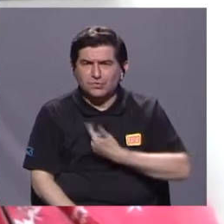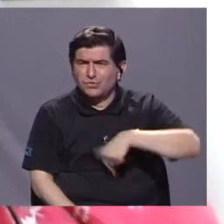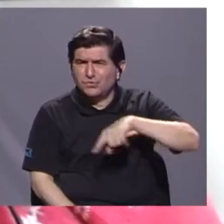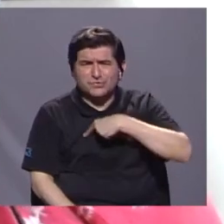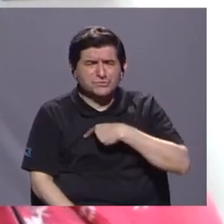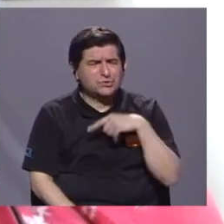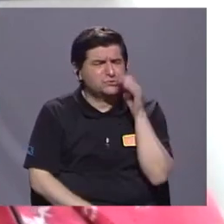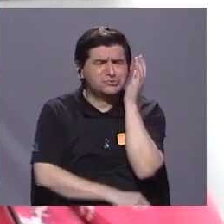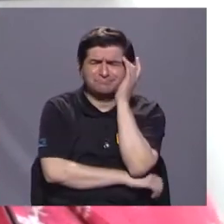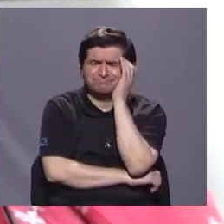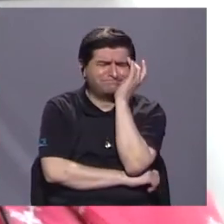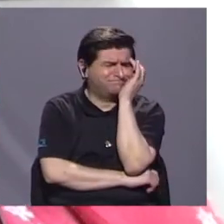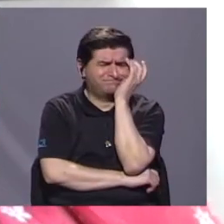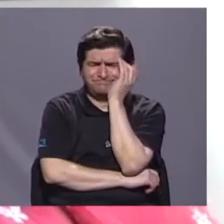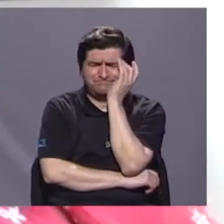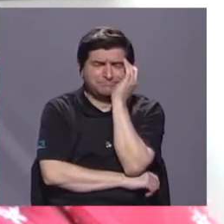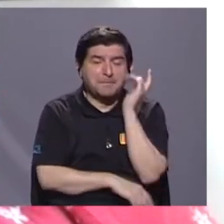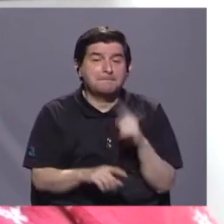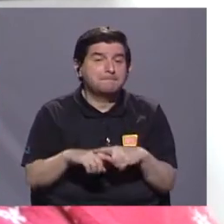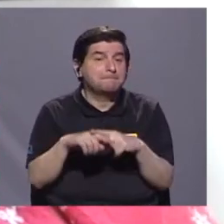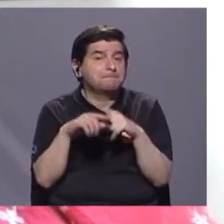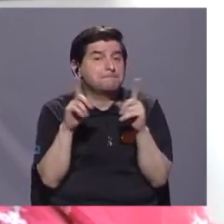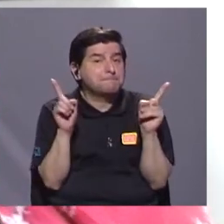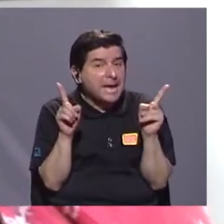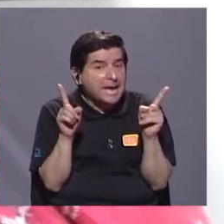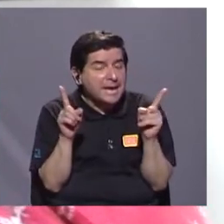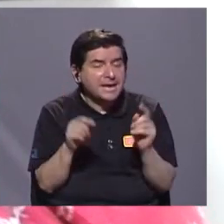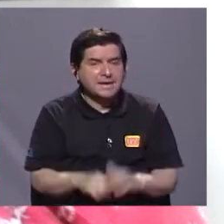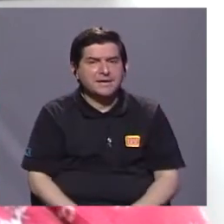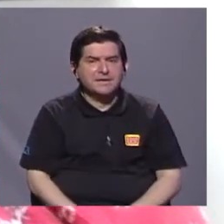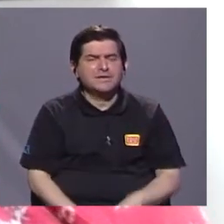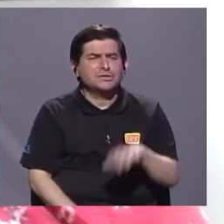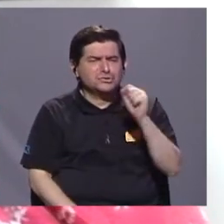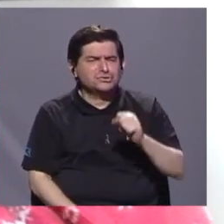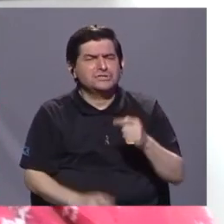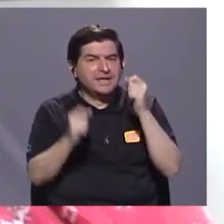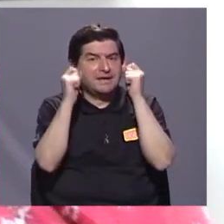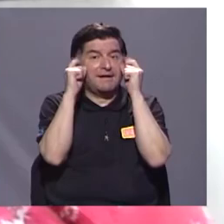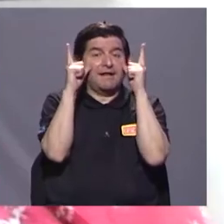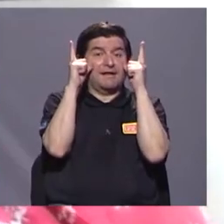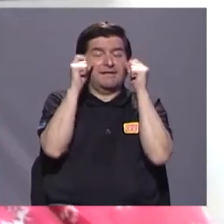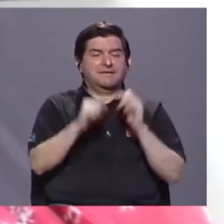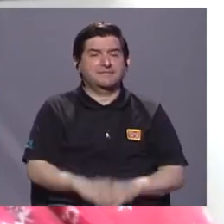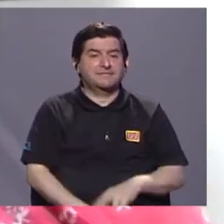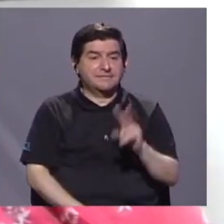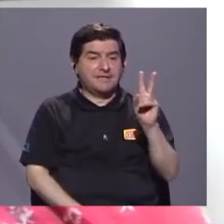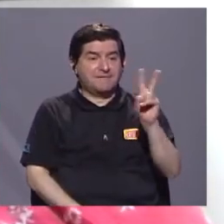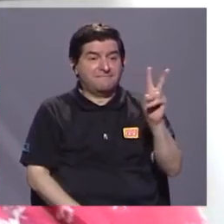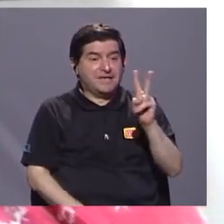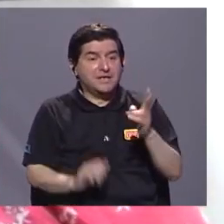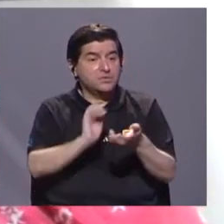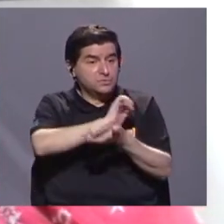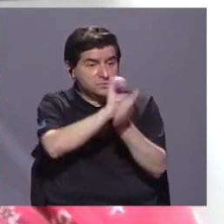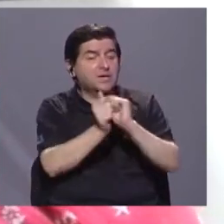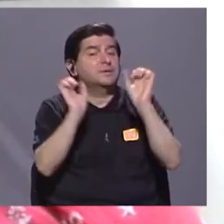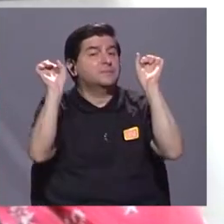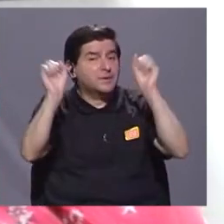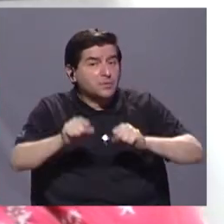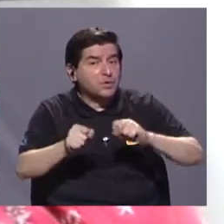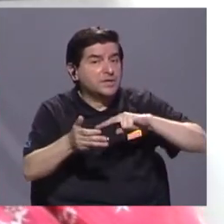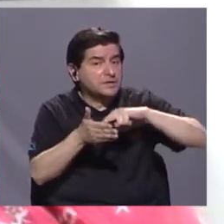tan preocupados pero es como una llamada de alerta de decir bueno el virus puede cambiar y eso puede significar